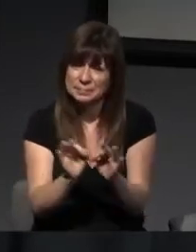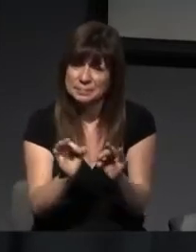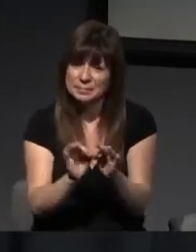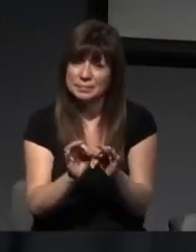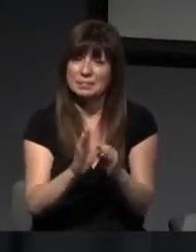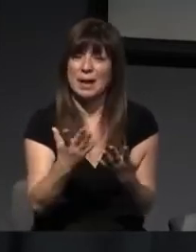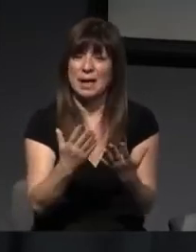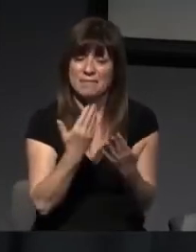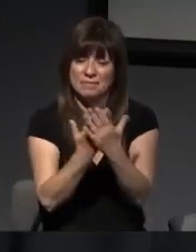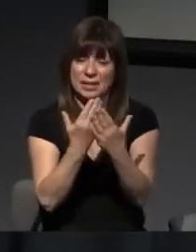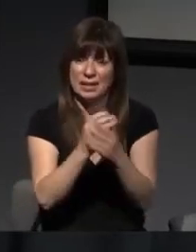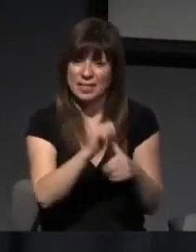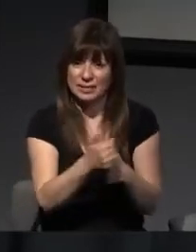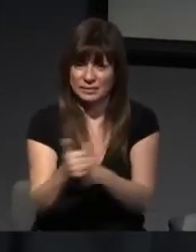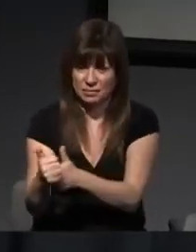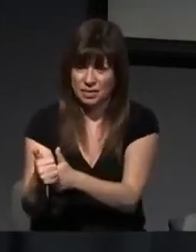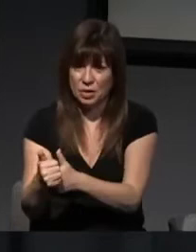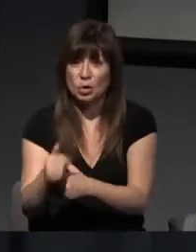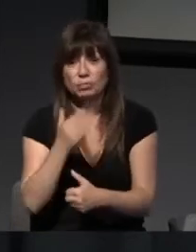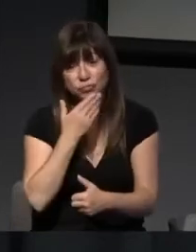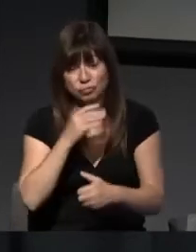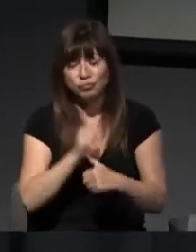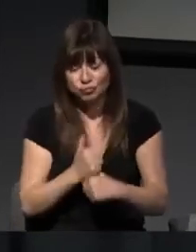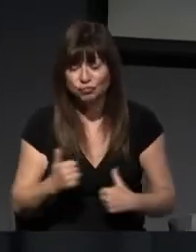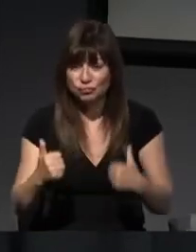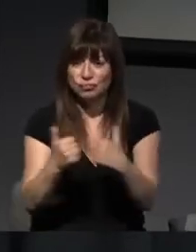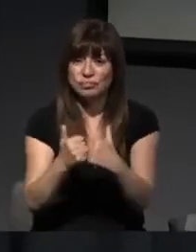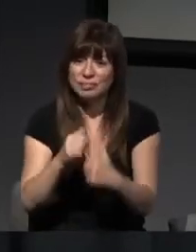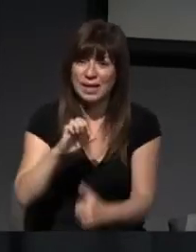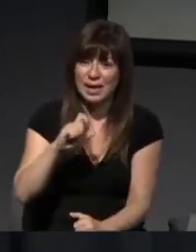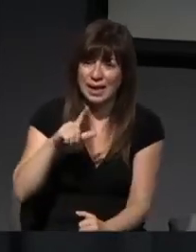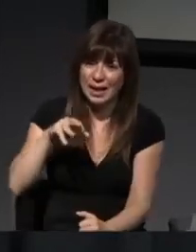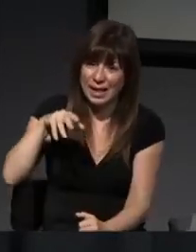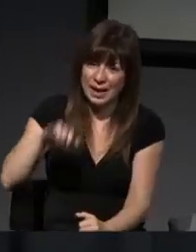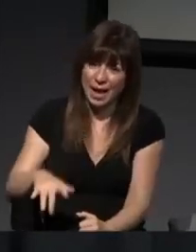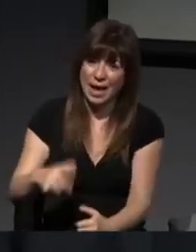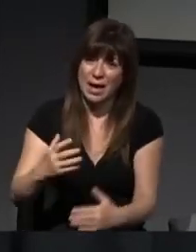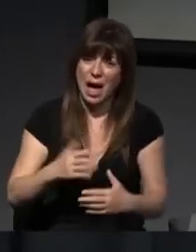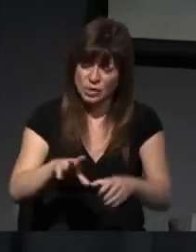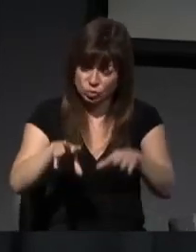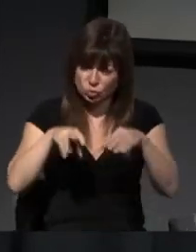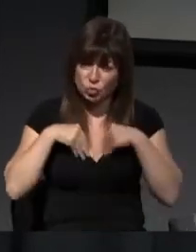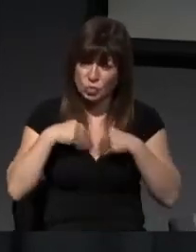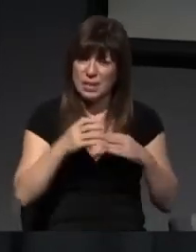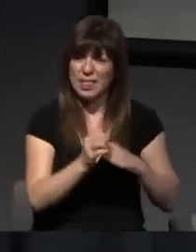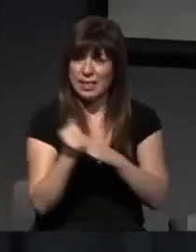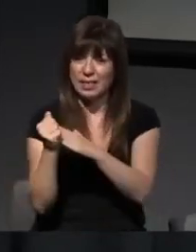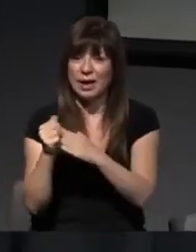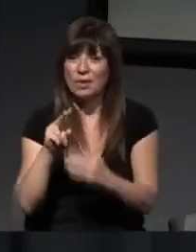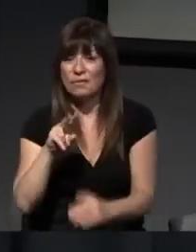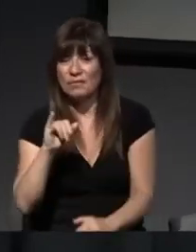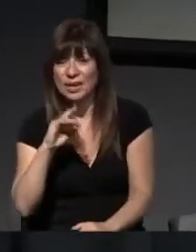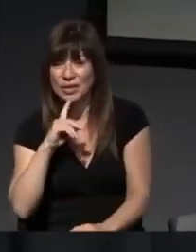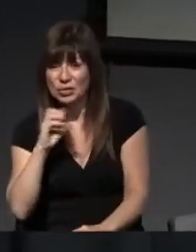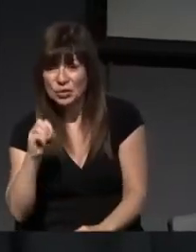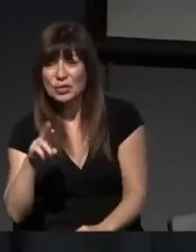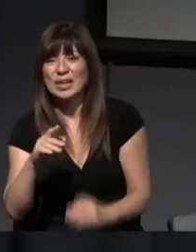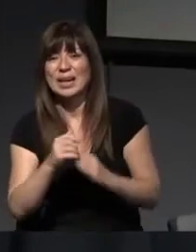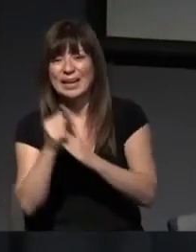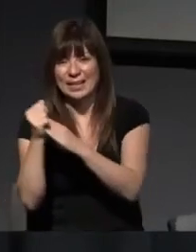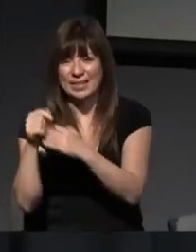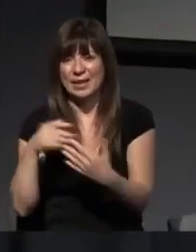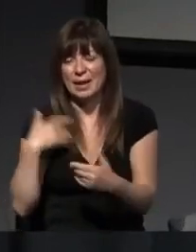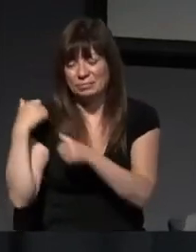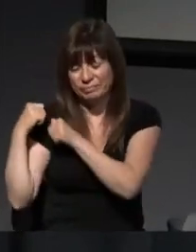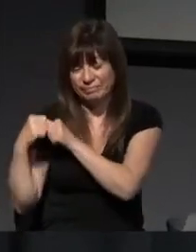desafío. Agradecer la gestión del directorio, de Elena, por haber asumido el liderazgo del directorio, de Víctor, por haber liderado esta iniciativa por